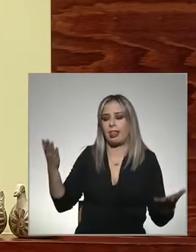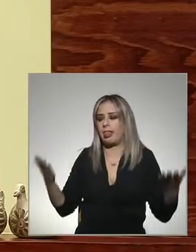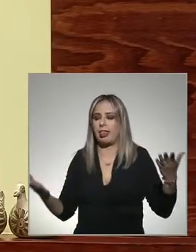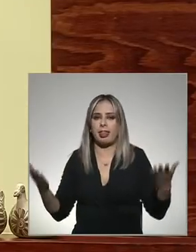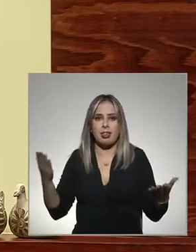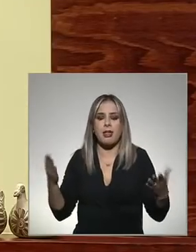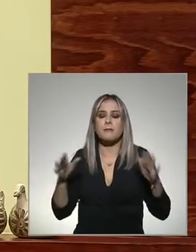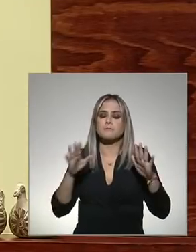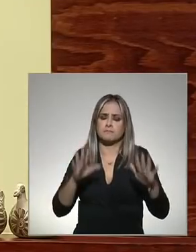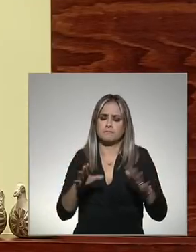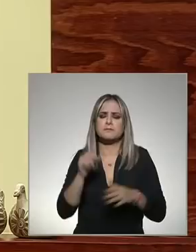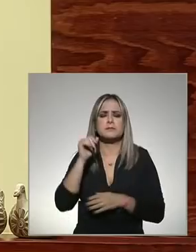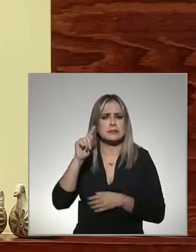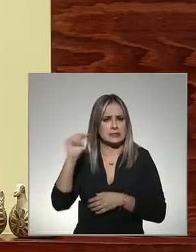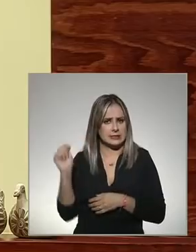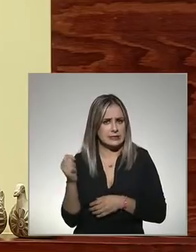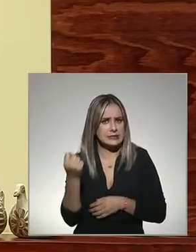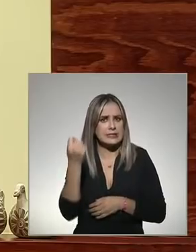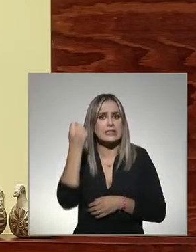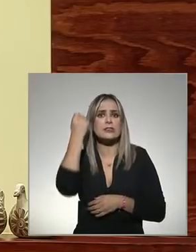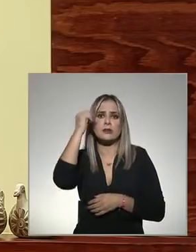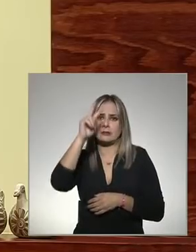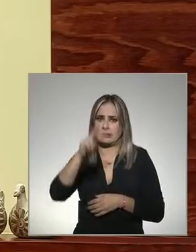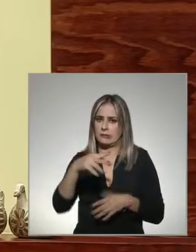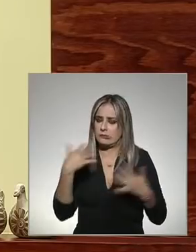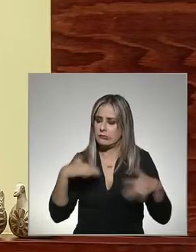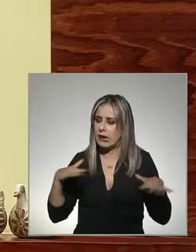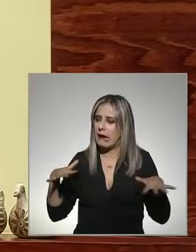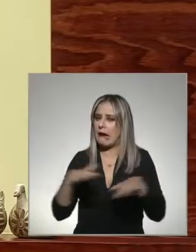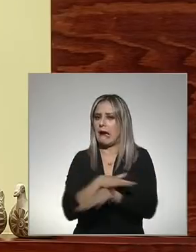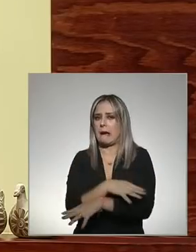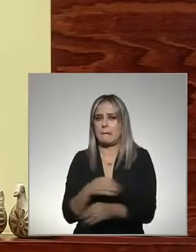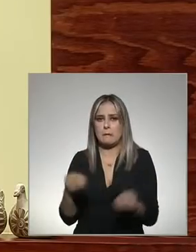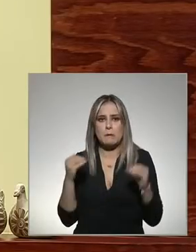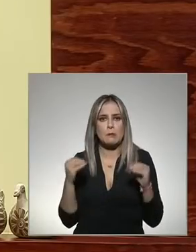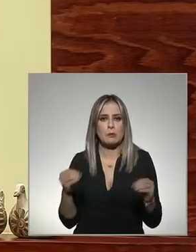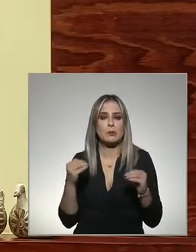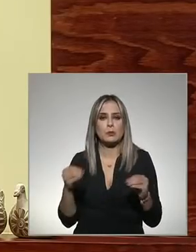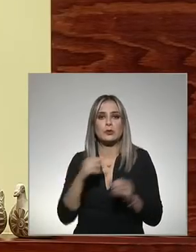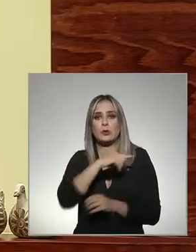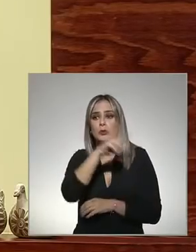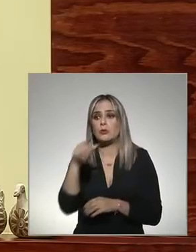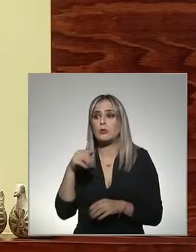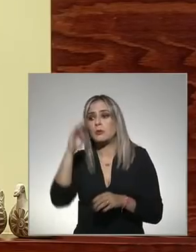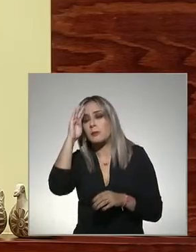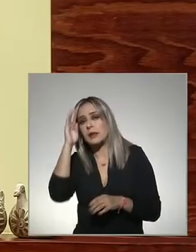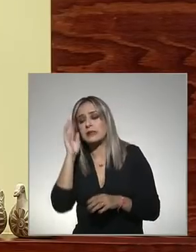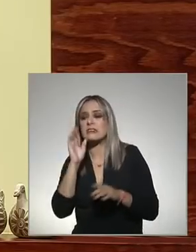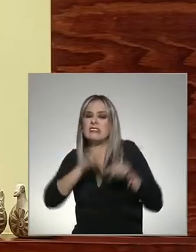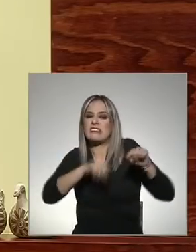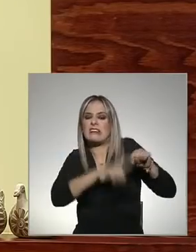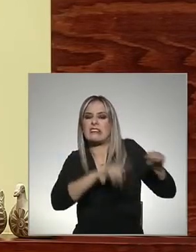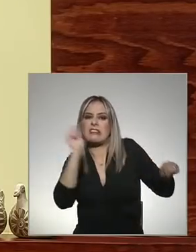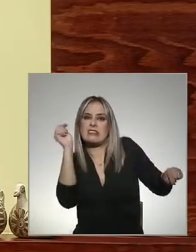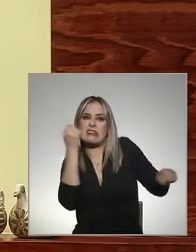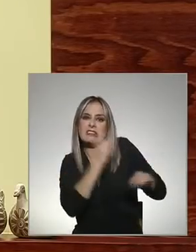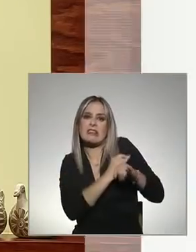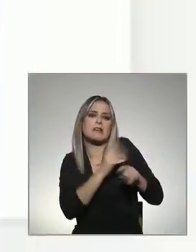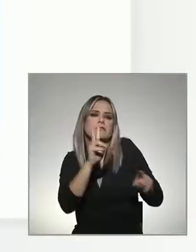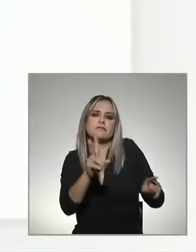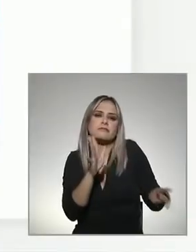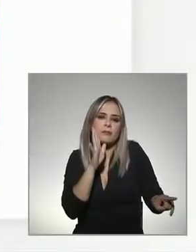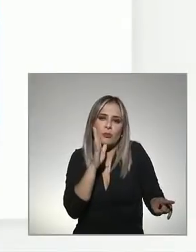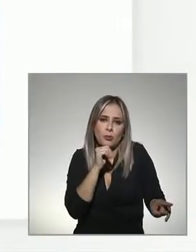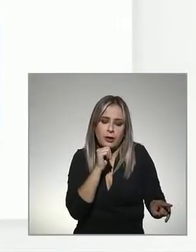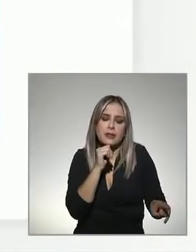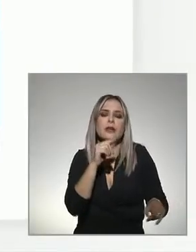la tecnología ha venido a revolucionar el mundo y nadie quiere quedarse atrás. Podemos encontrar todo tipo de